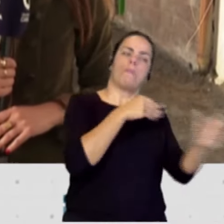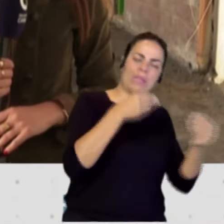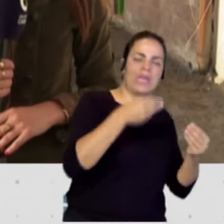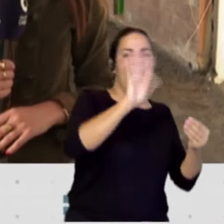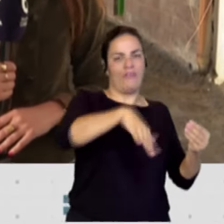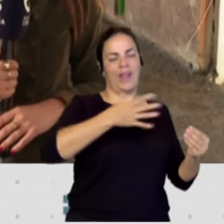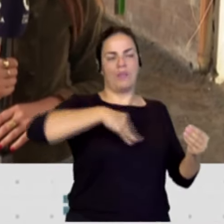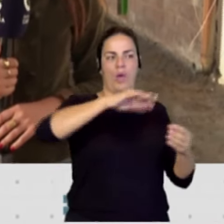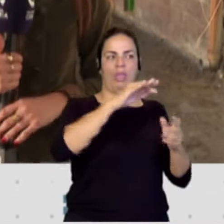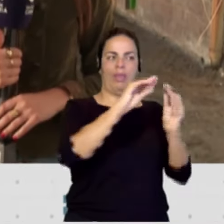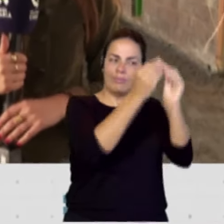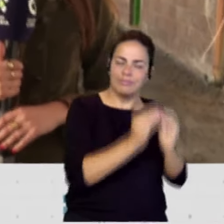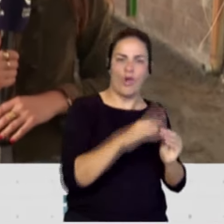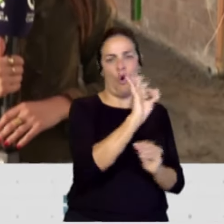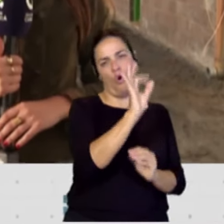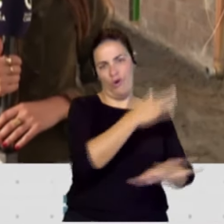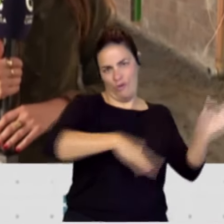buenos